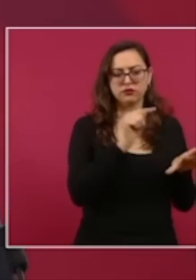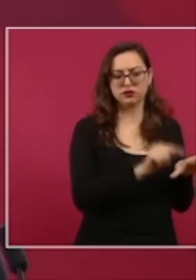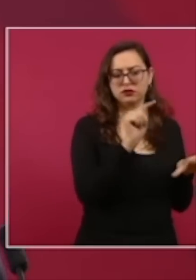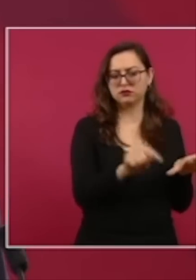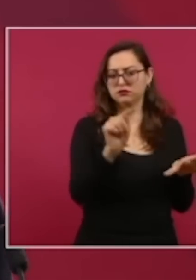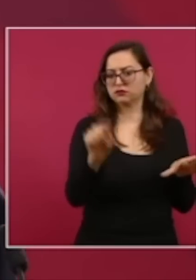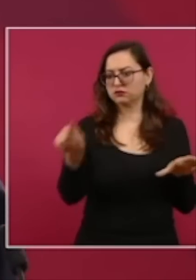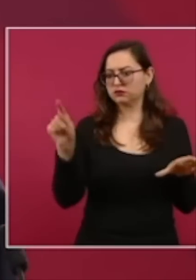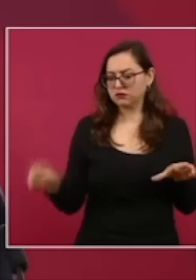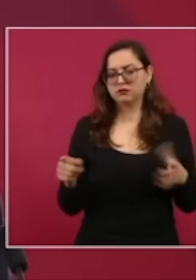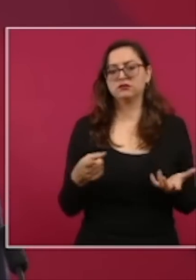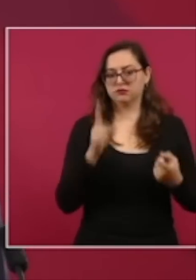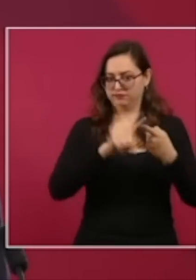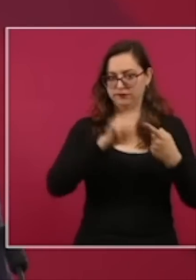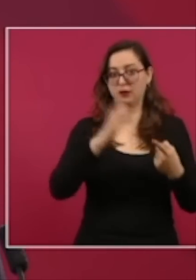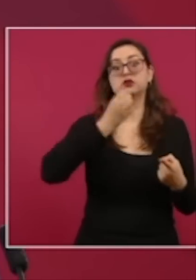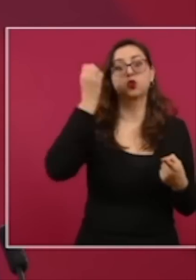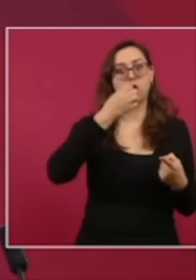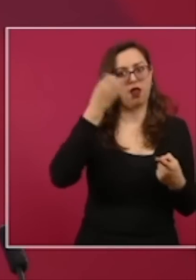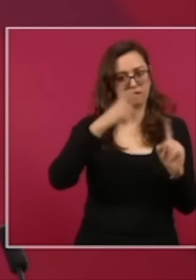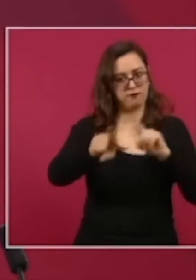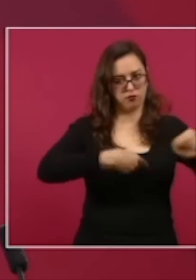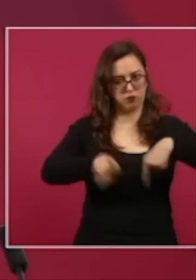tengan sus escuelas, por ejemplo,